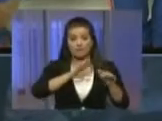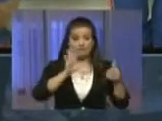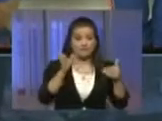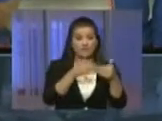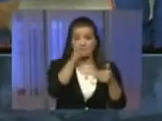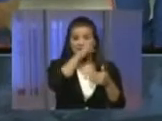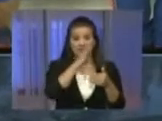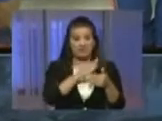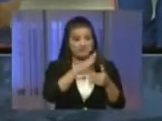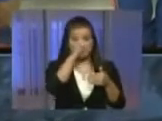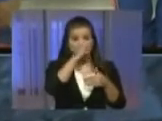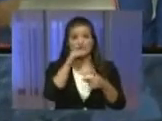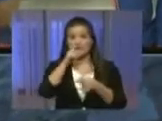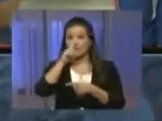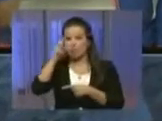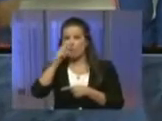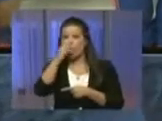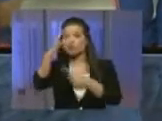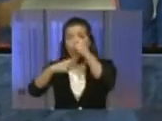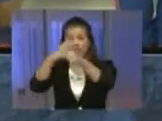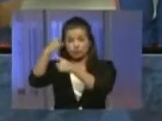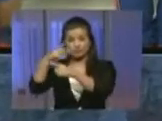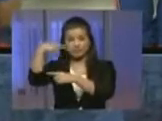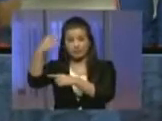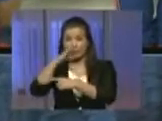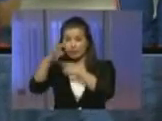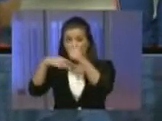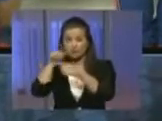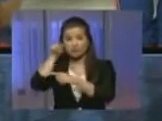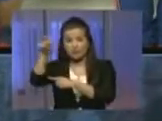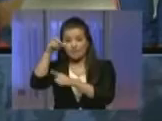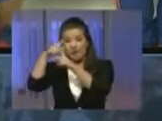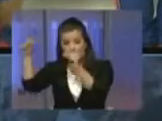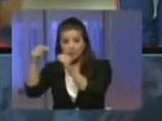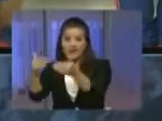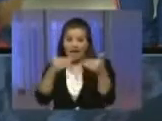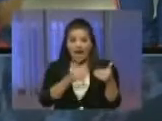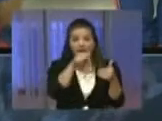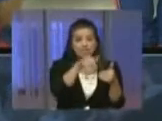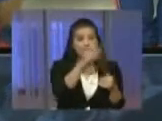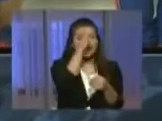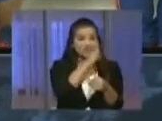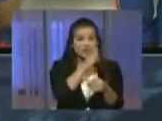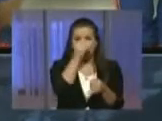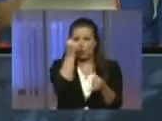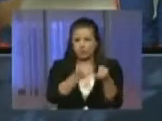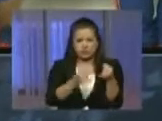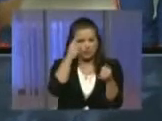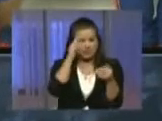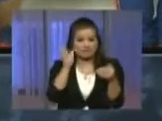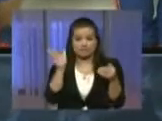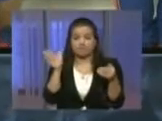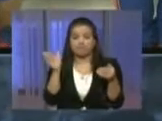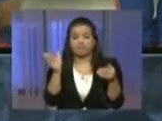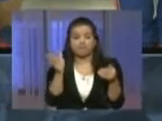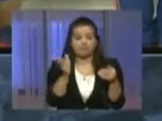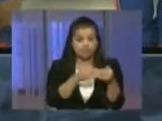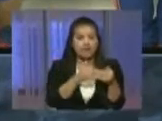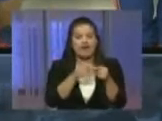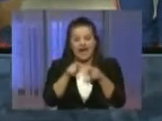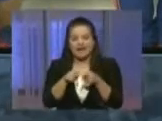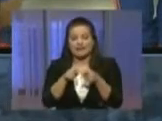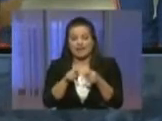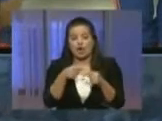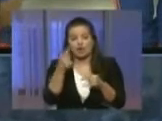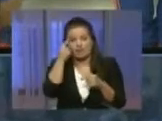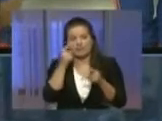Janeiro estamos arrancando el ciclo olímpico no con los atletas desde los 10 años que son las promesas